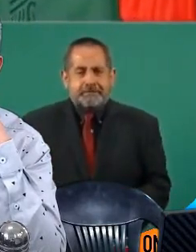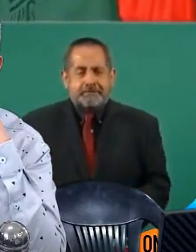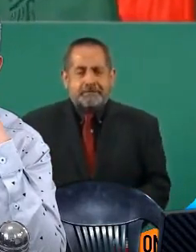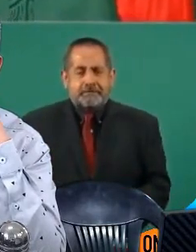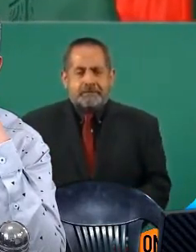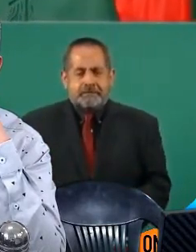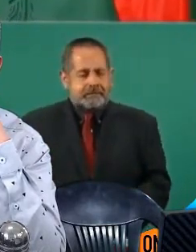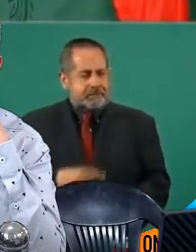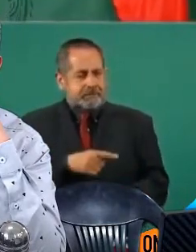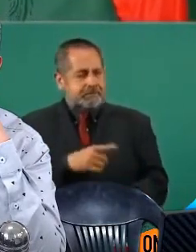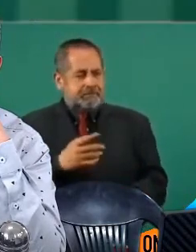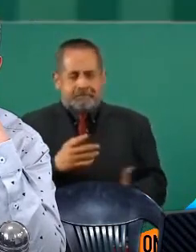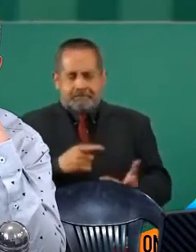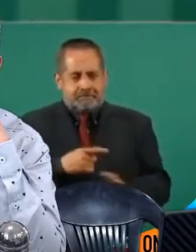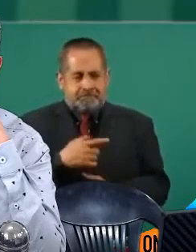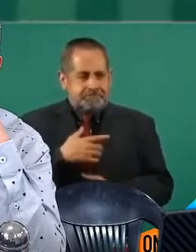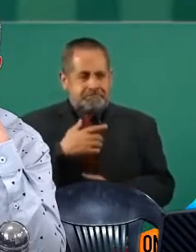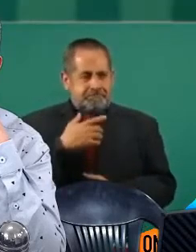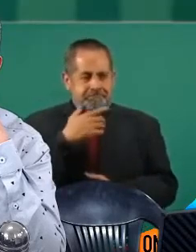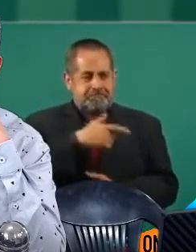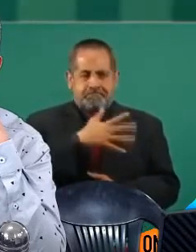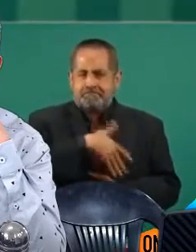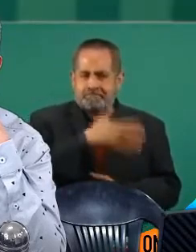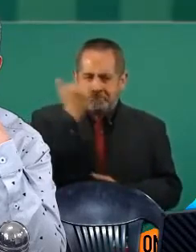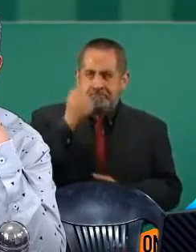Es un desconocimiento de la historia,